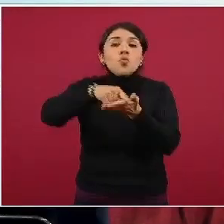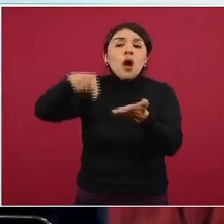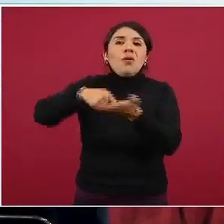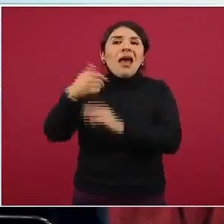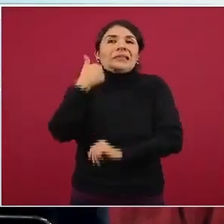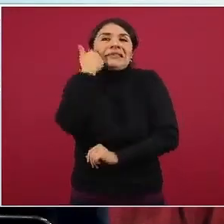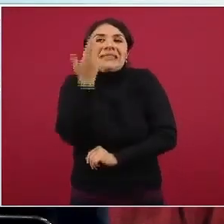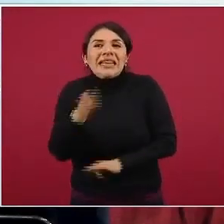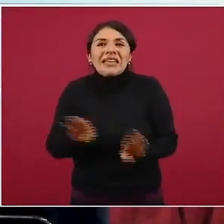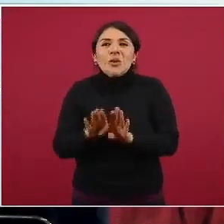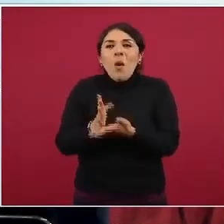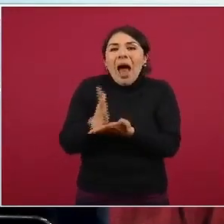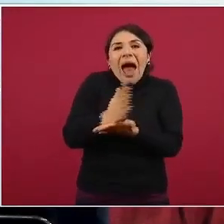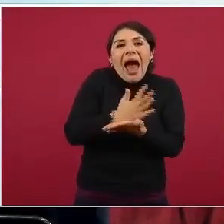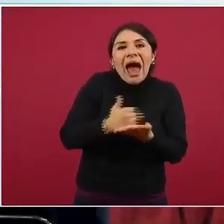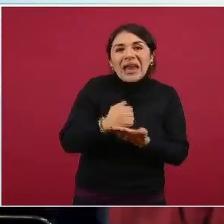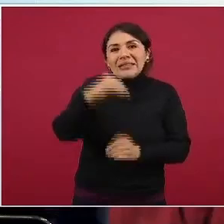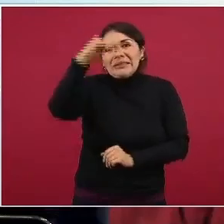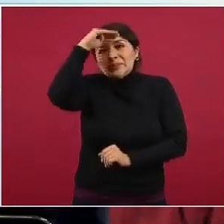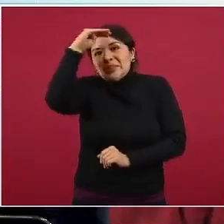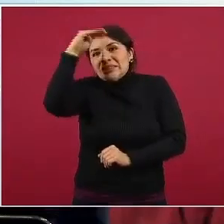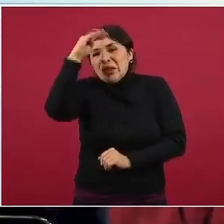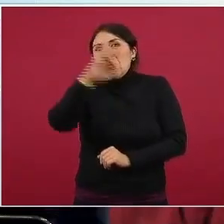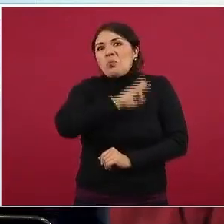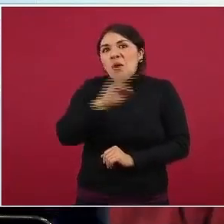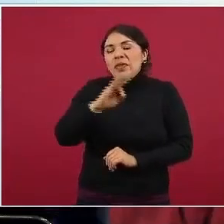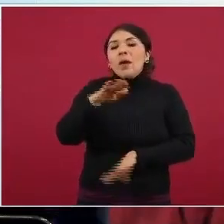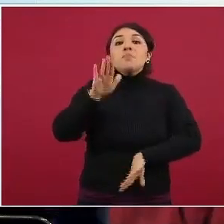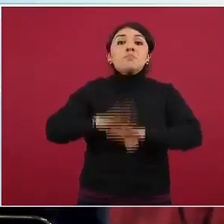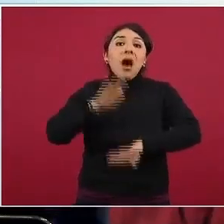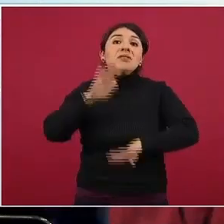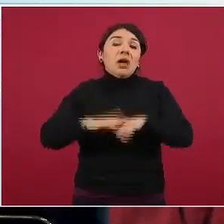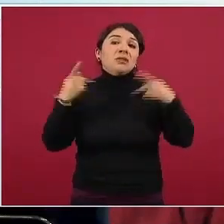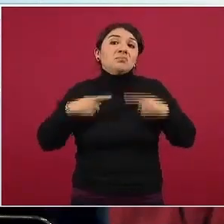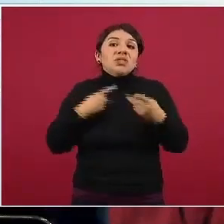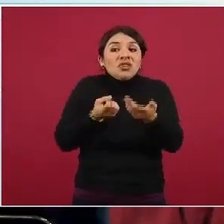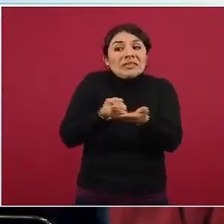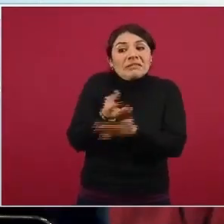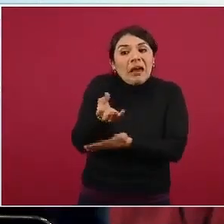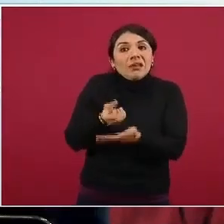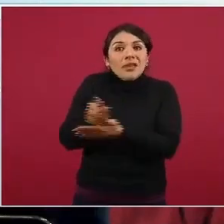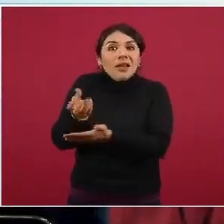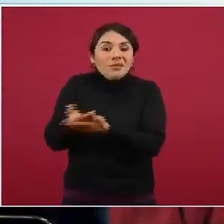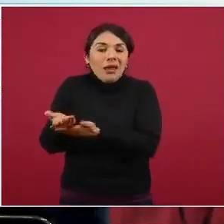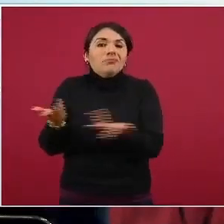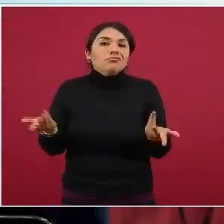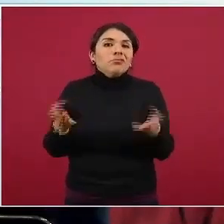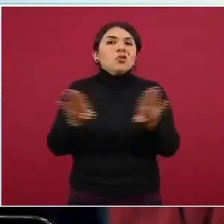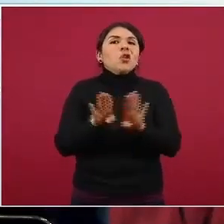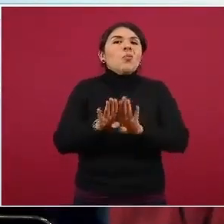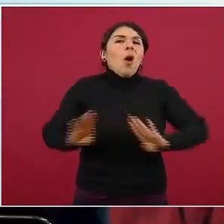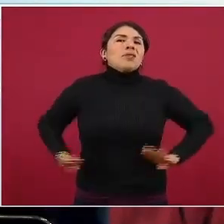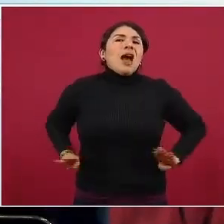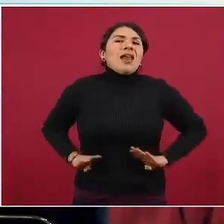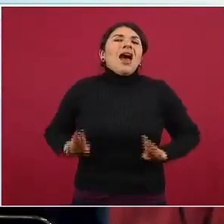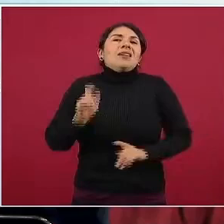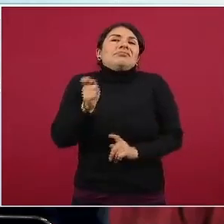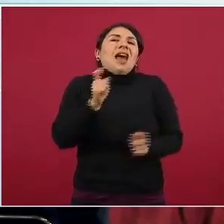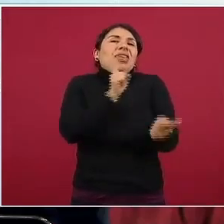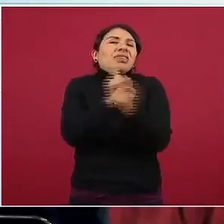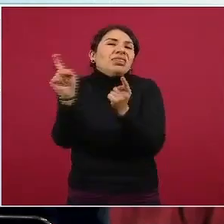la tentación de posiblemente incrementar la movilidad más por un carácter